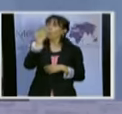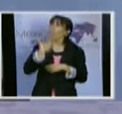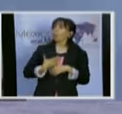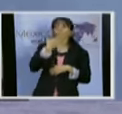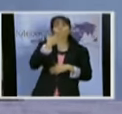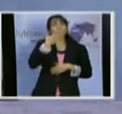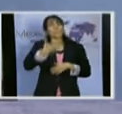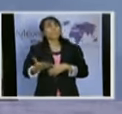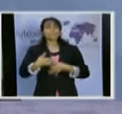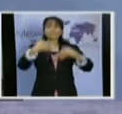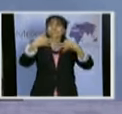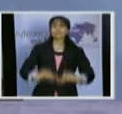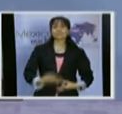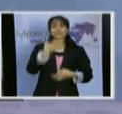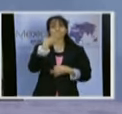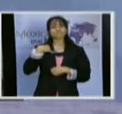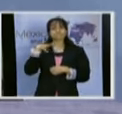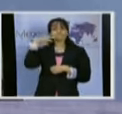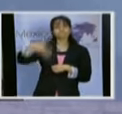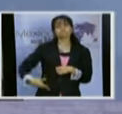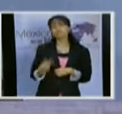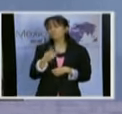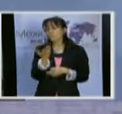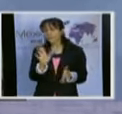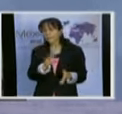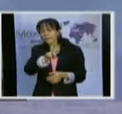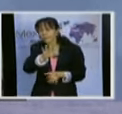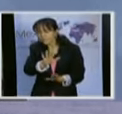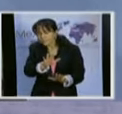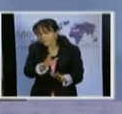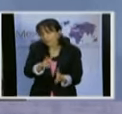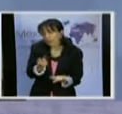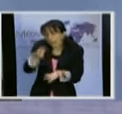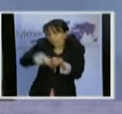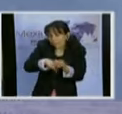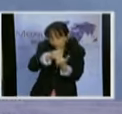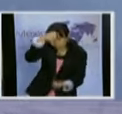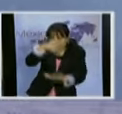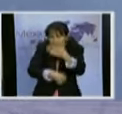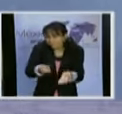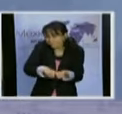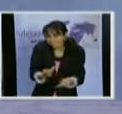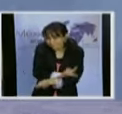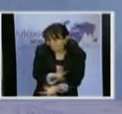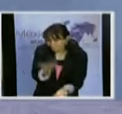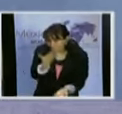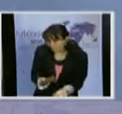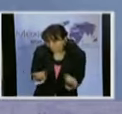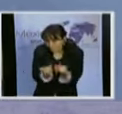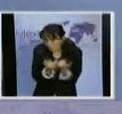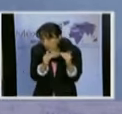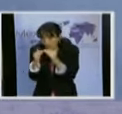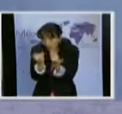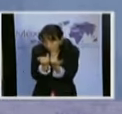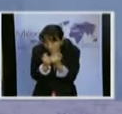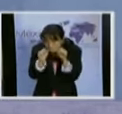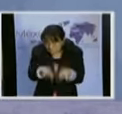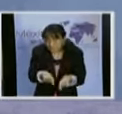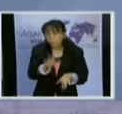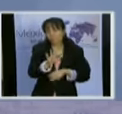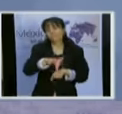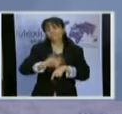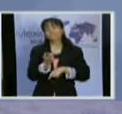y de esas propuestas que se están llevando en la agenda internacional. Y en este sentido enfocarme a lo que es nuestro tema y a lo que será el